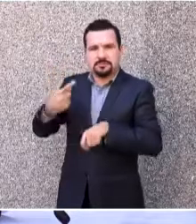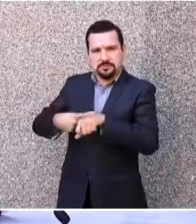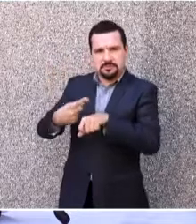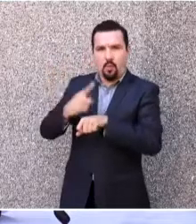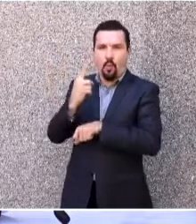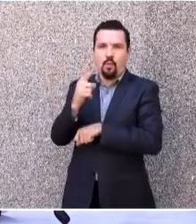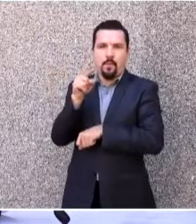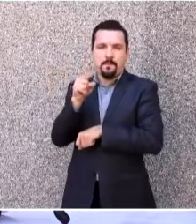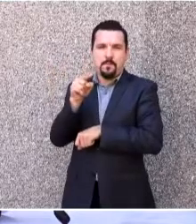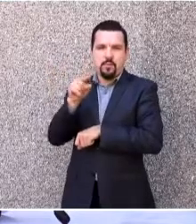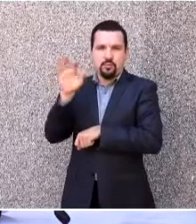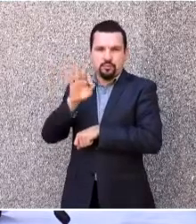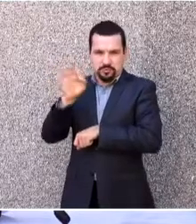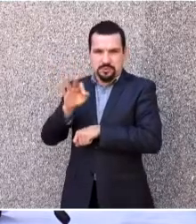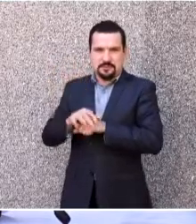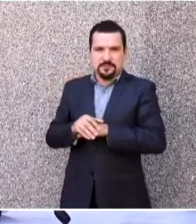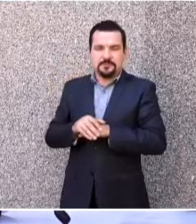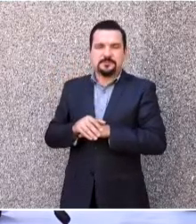de